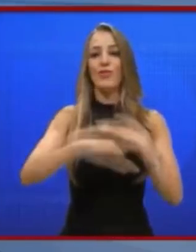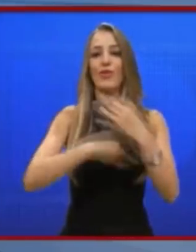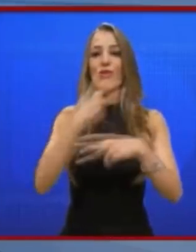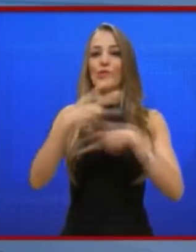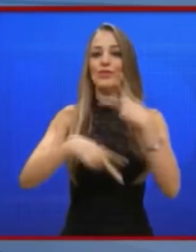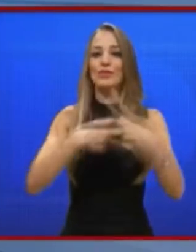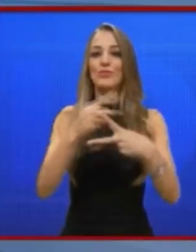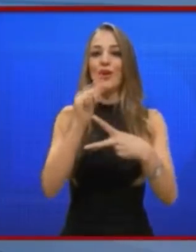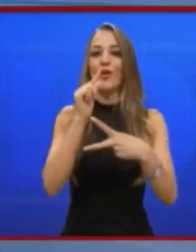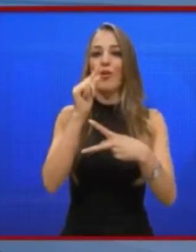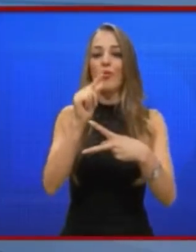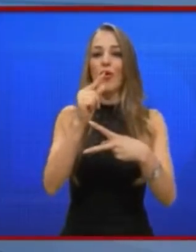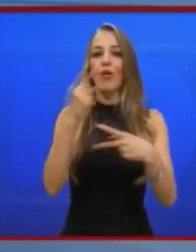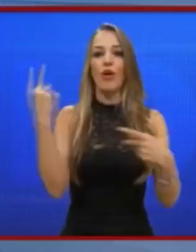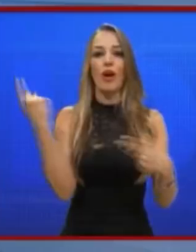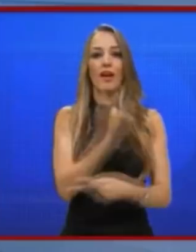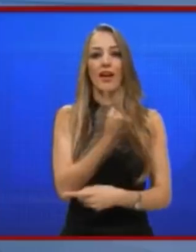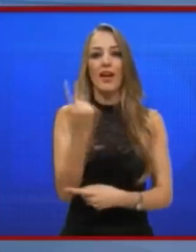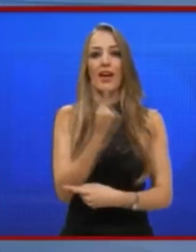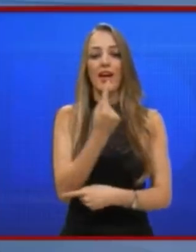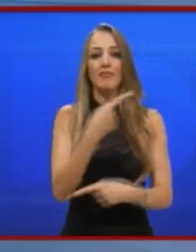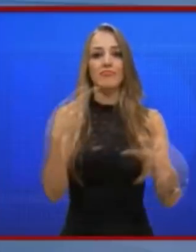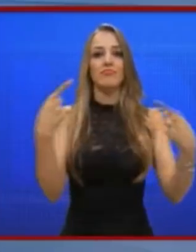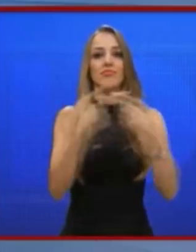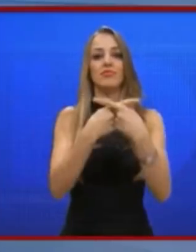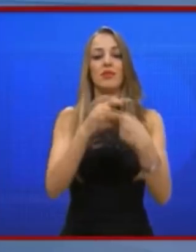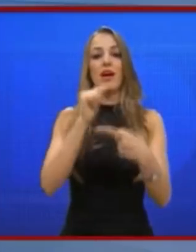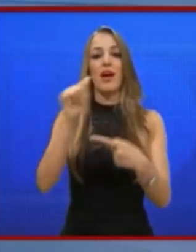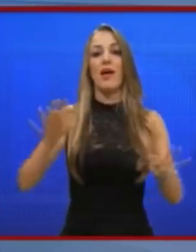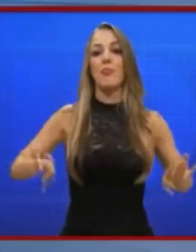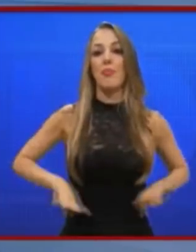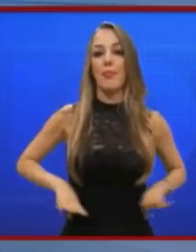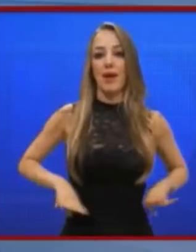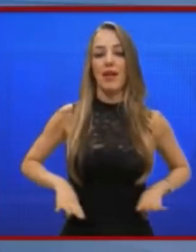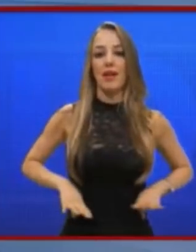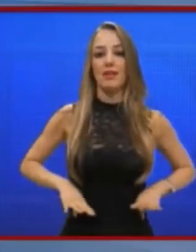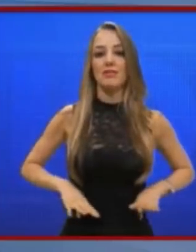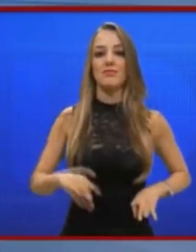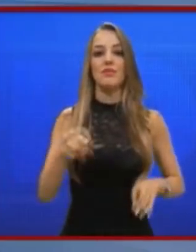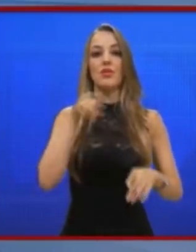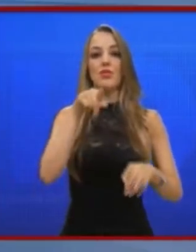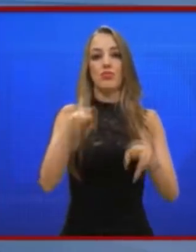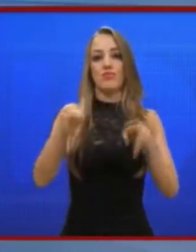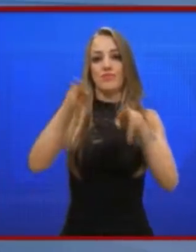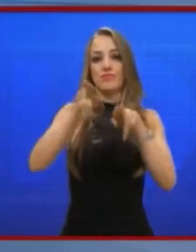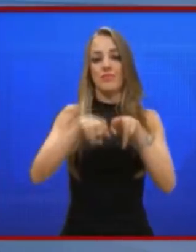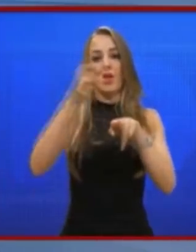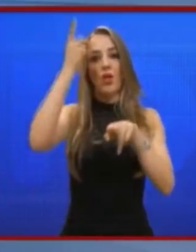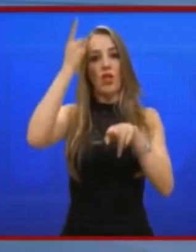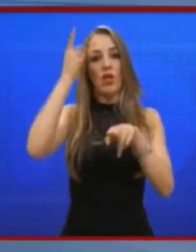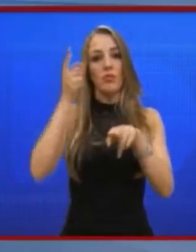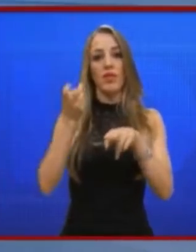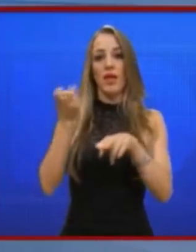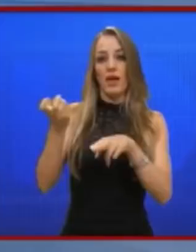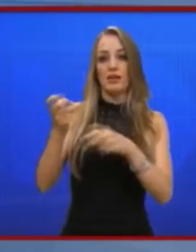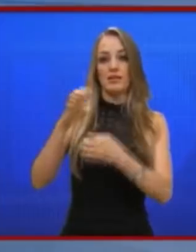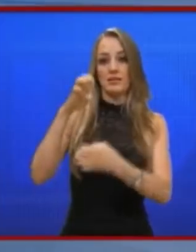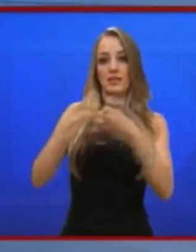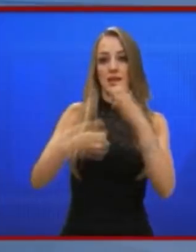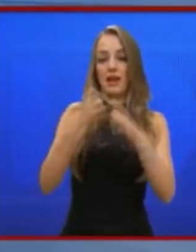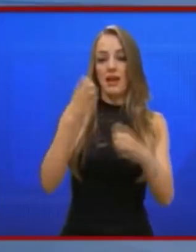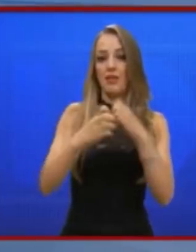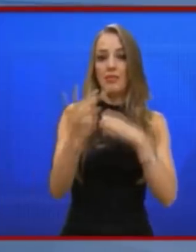un poquito a las parejas. Durmiendo con el enemigo. Y no hablo de aquella película que tuvo tanto